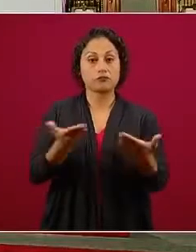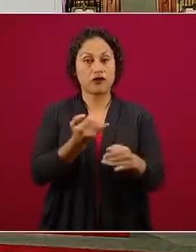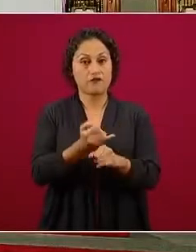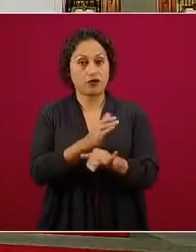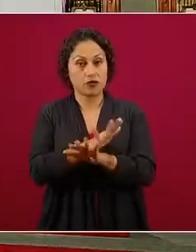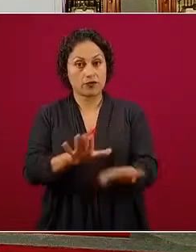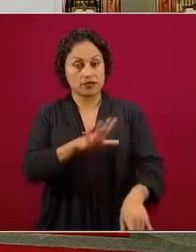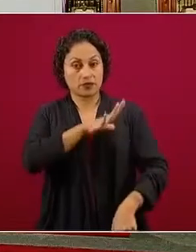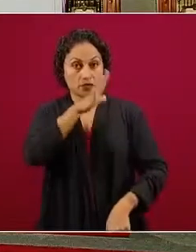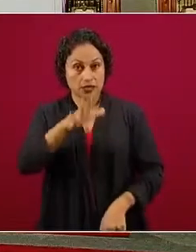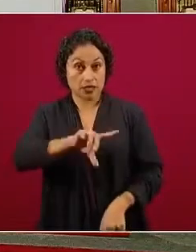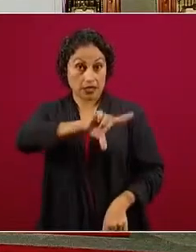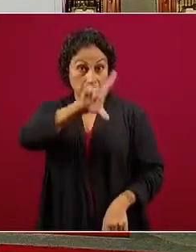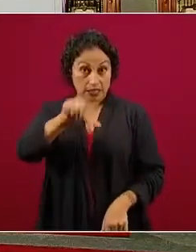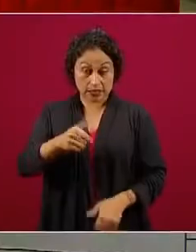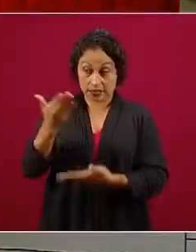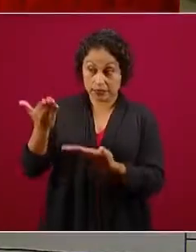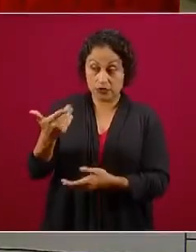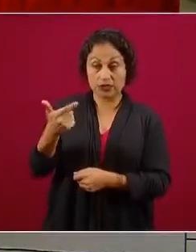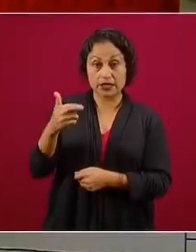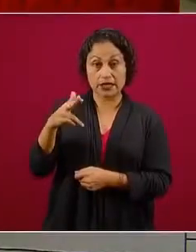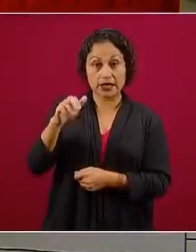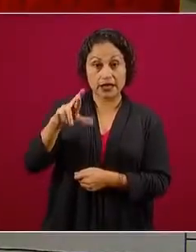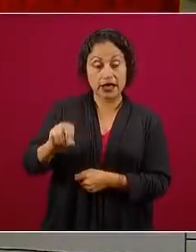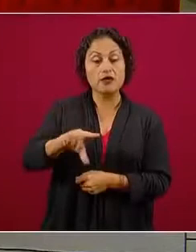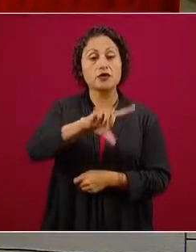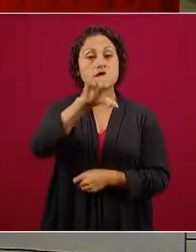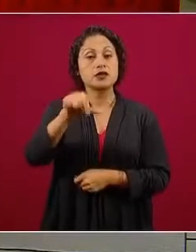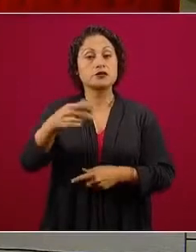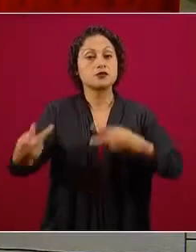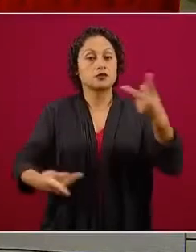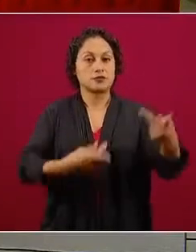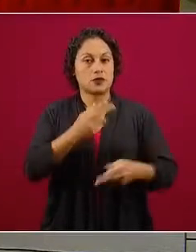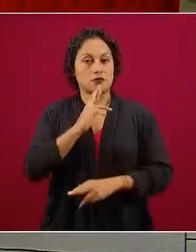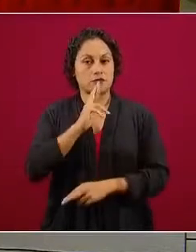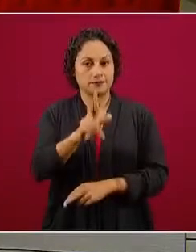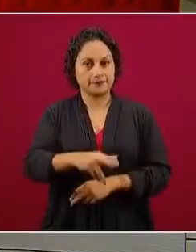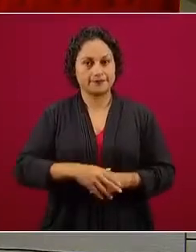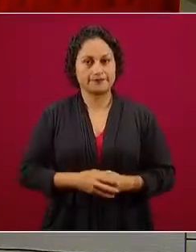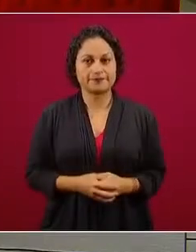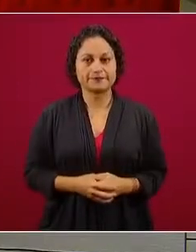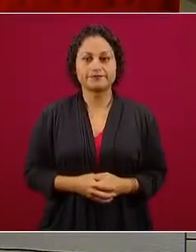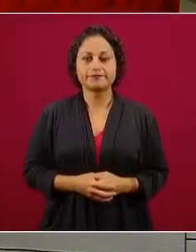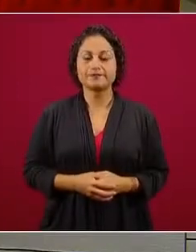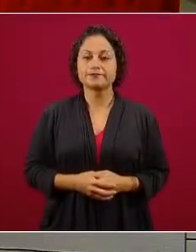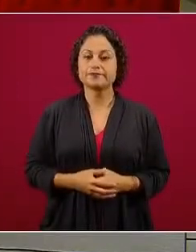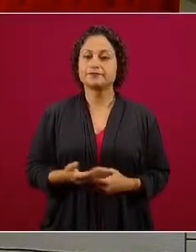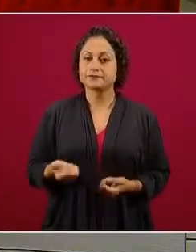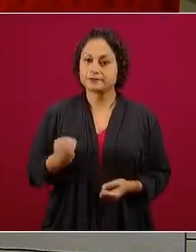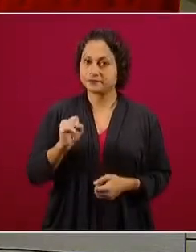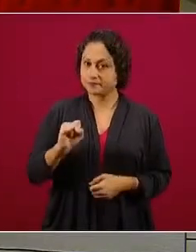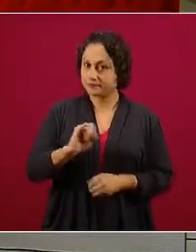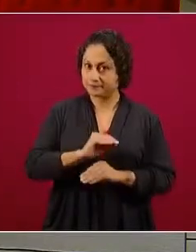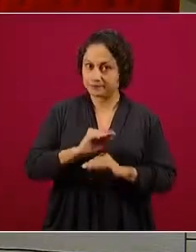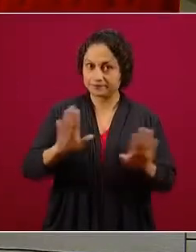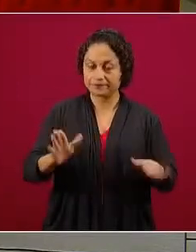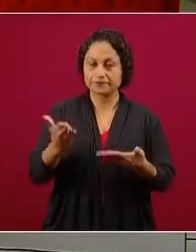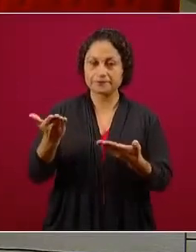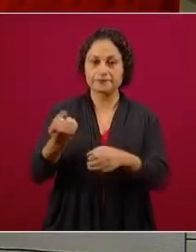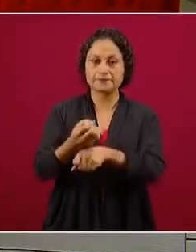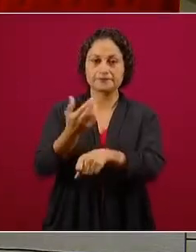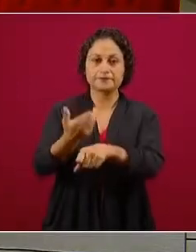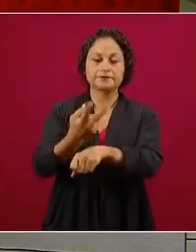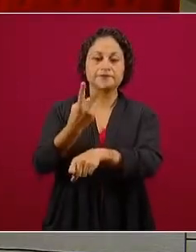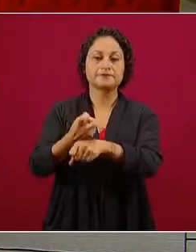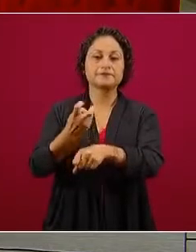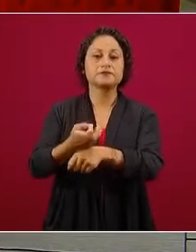y enseguida le damos la palabra a Genaro y luego pasamos a preguntas y respuestas. Con mucho gusto, señor subsecretario. Muy buenas tardes